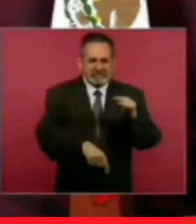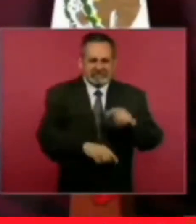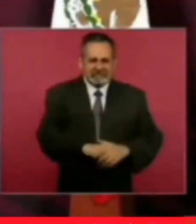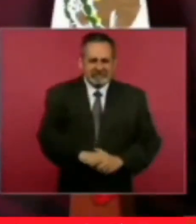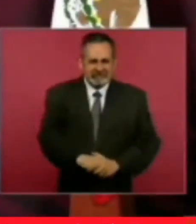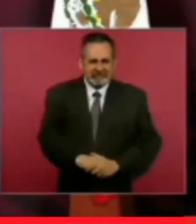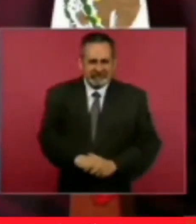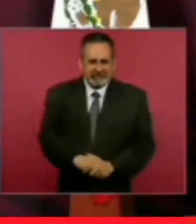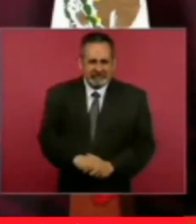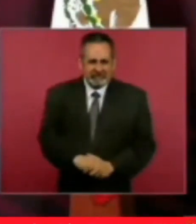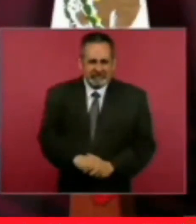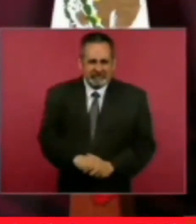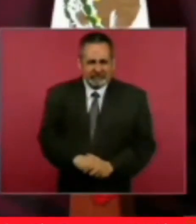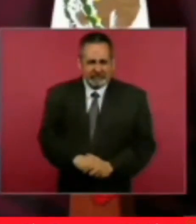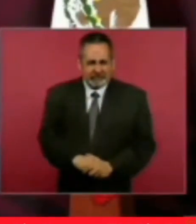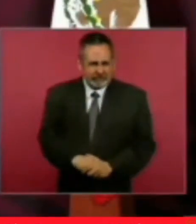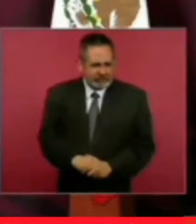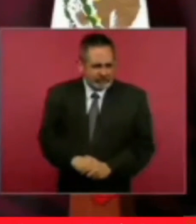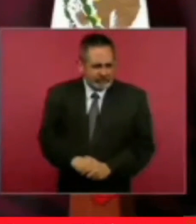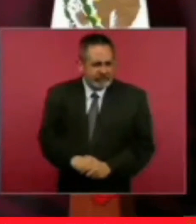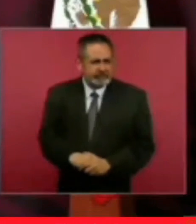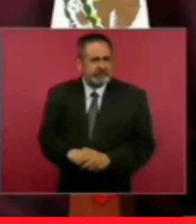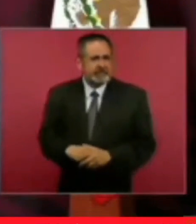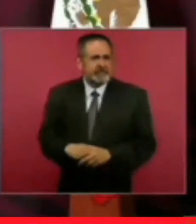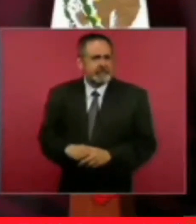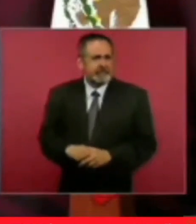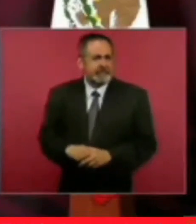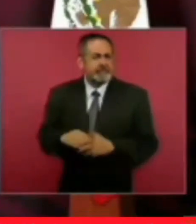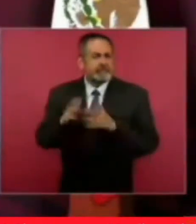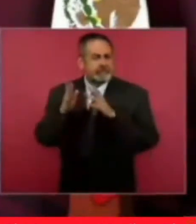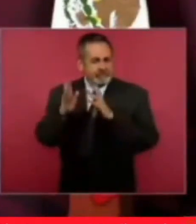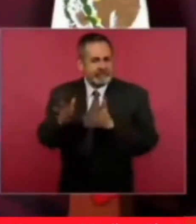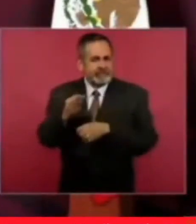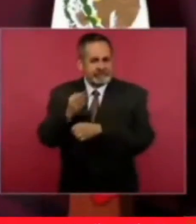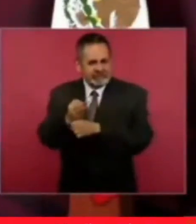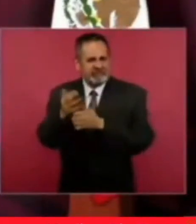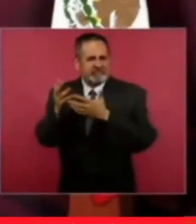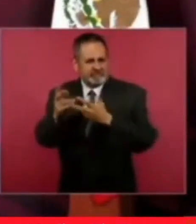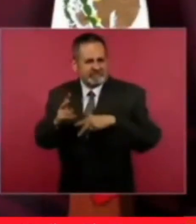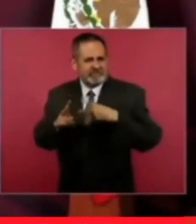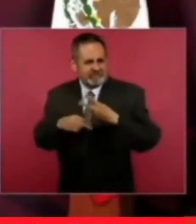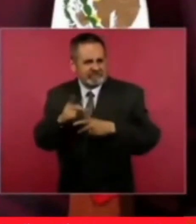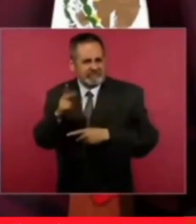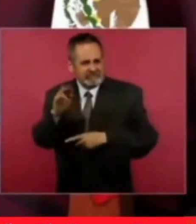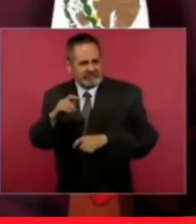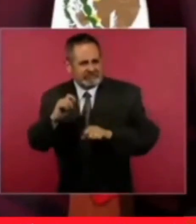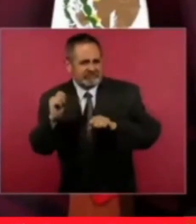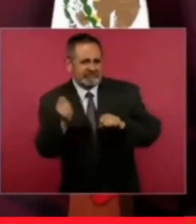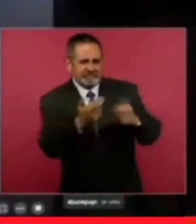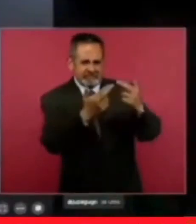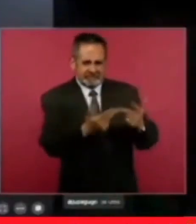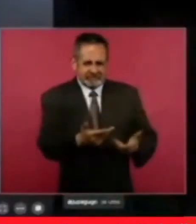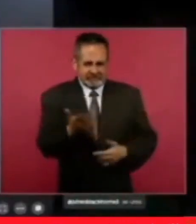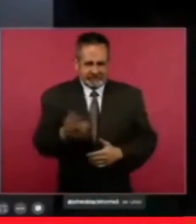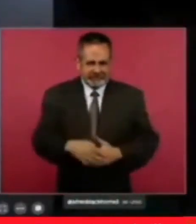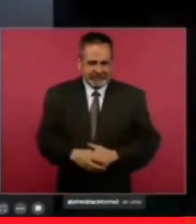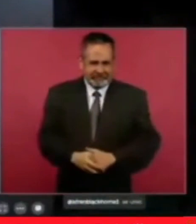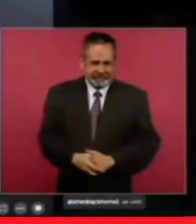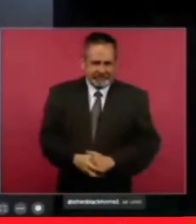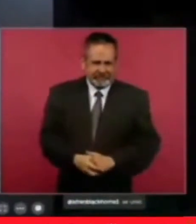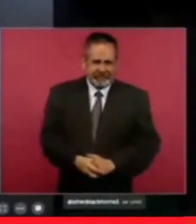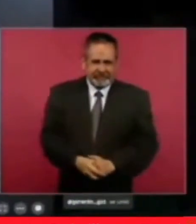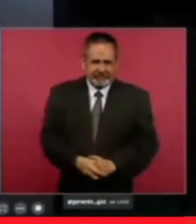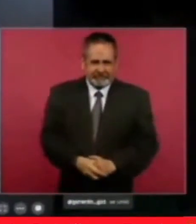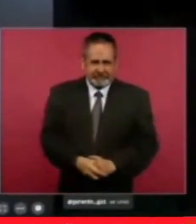congruencia, si no, no se puede. Y sabes qué, Horacio, me puse a pensar en ese momento cómo es que ha habido fachos, ha habido conservadores, ha